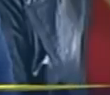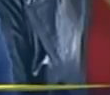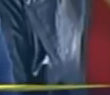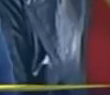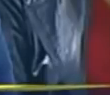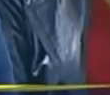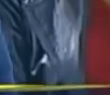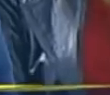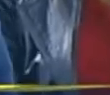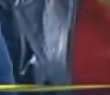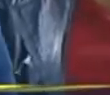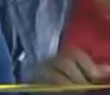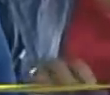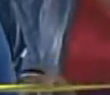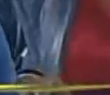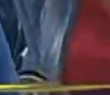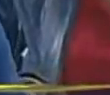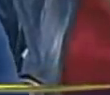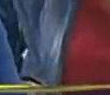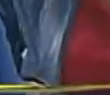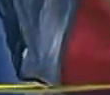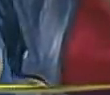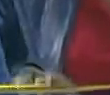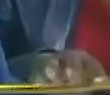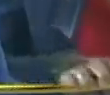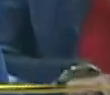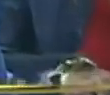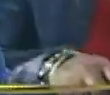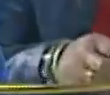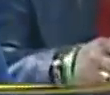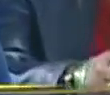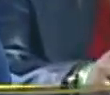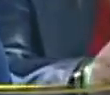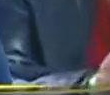denomina corposalud. Luego está